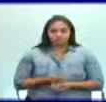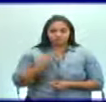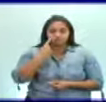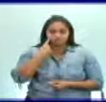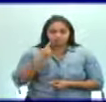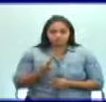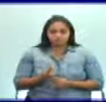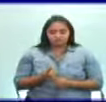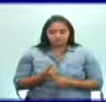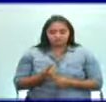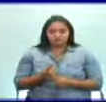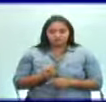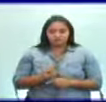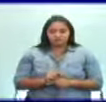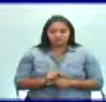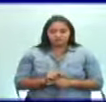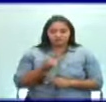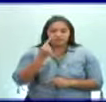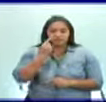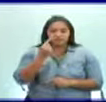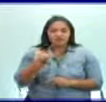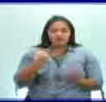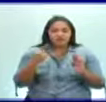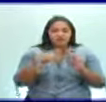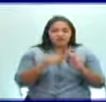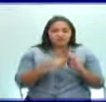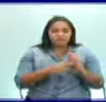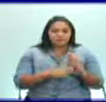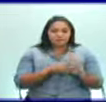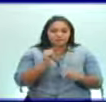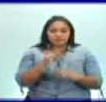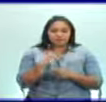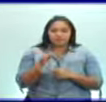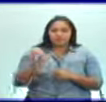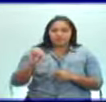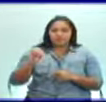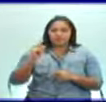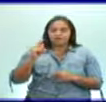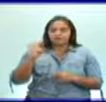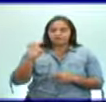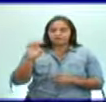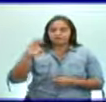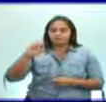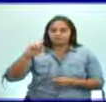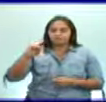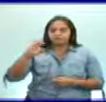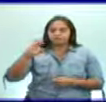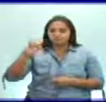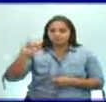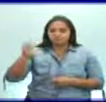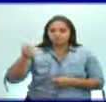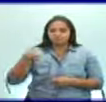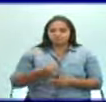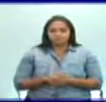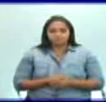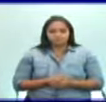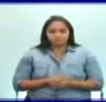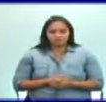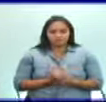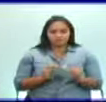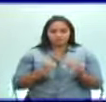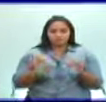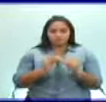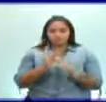tratar las propiedades de la potencia. A la función que a cada x que pertenece a los reales se le hace corresponder a la